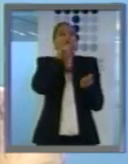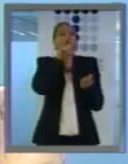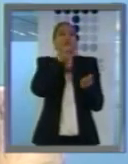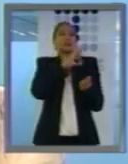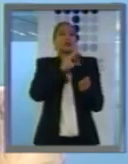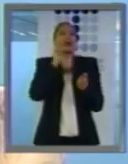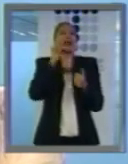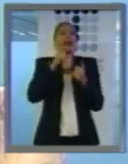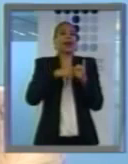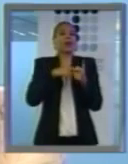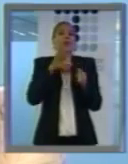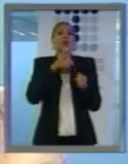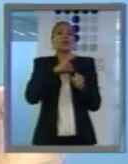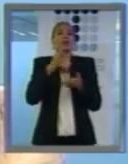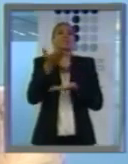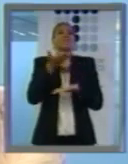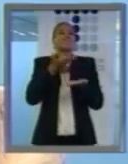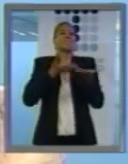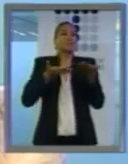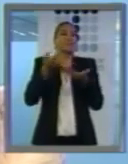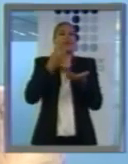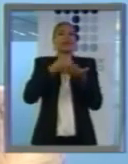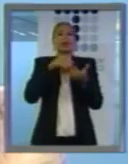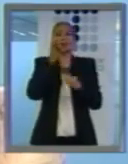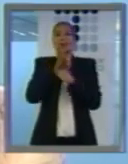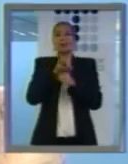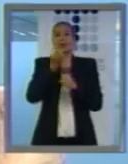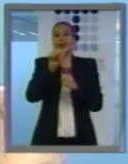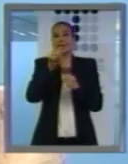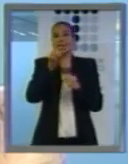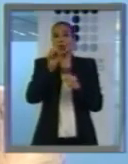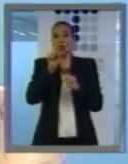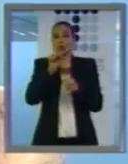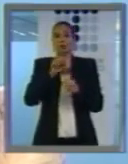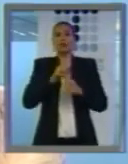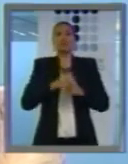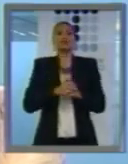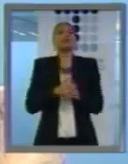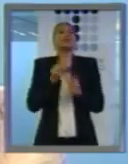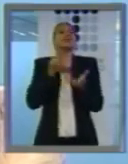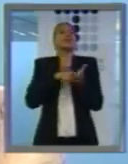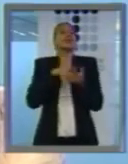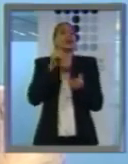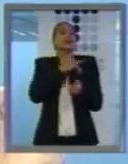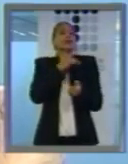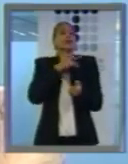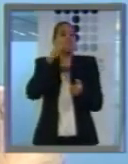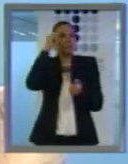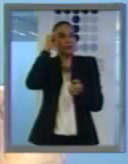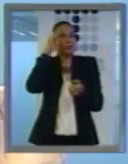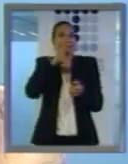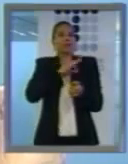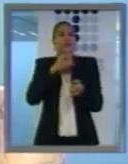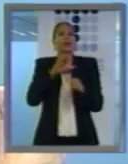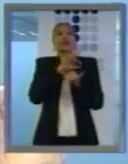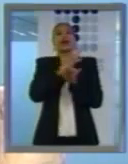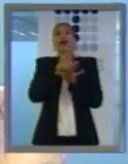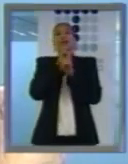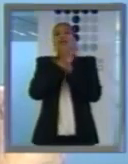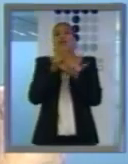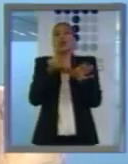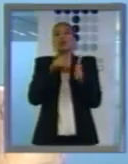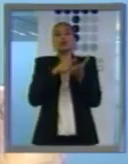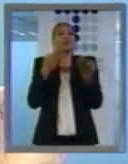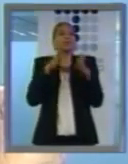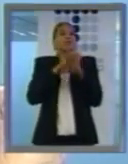posible interpretación de la protección de datos y que esta interpretación cierre información que ya